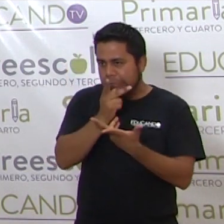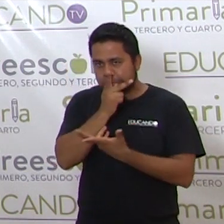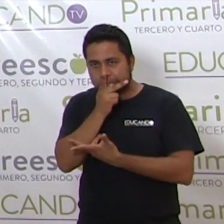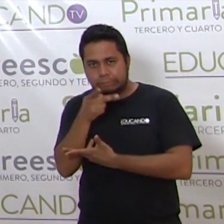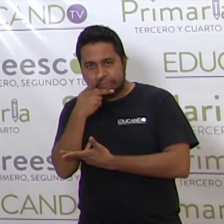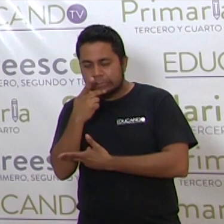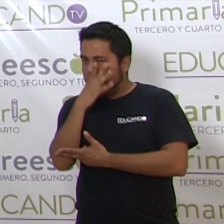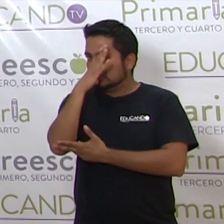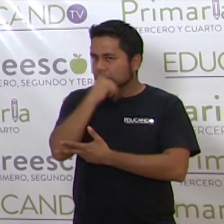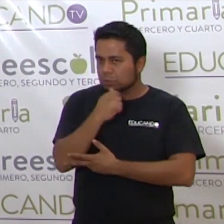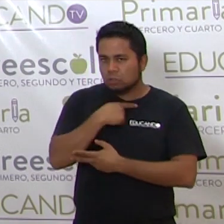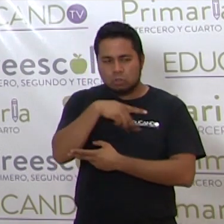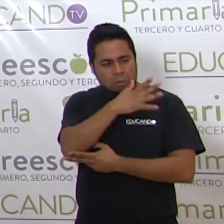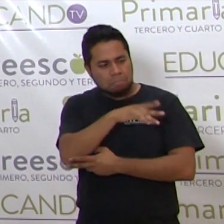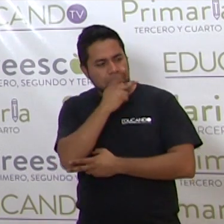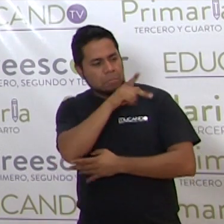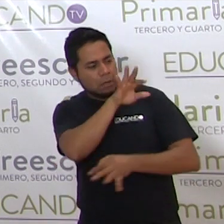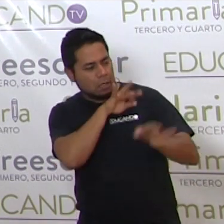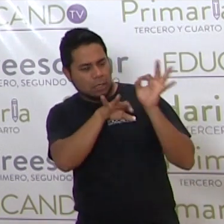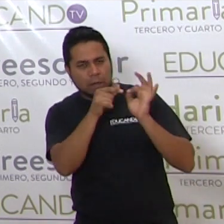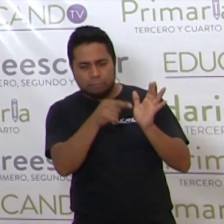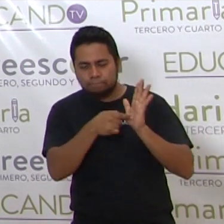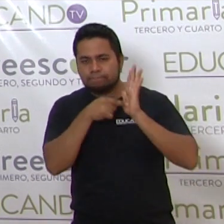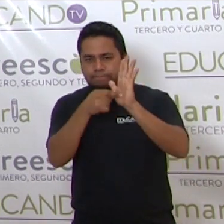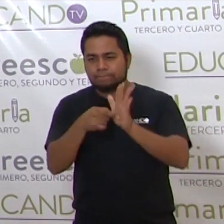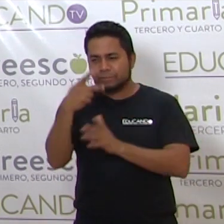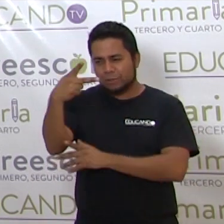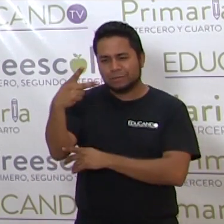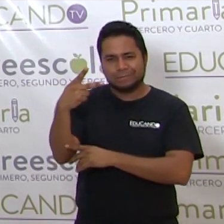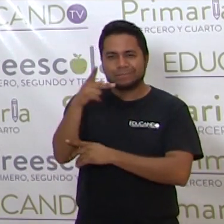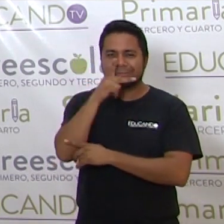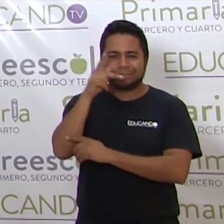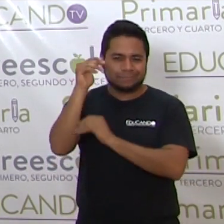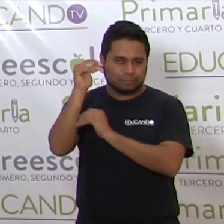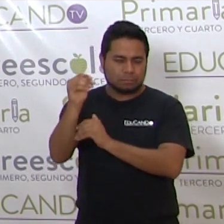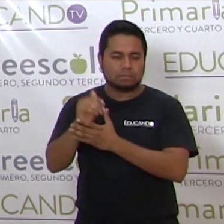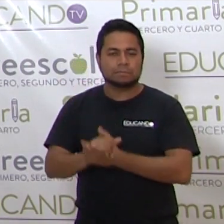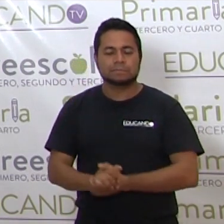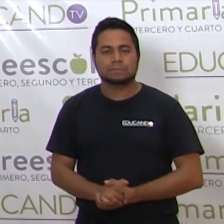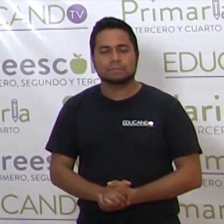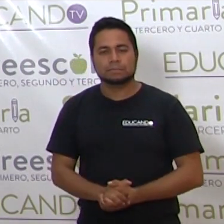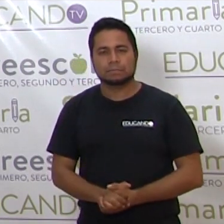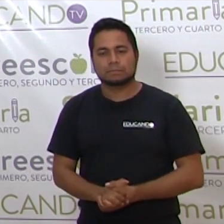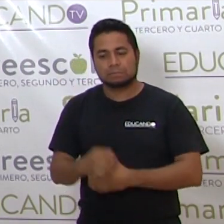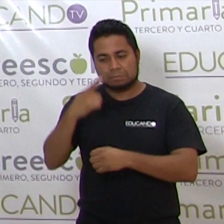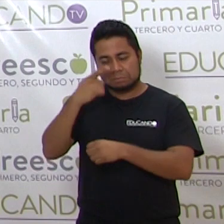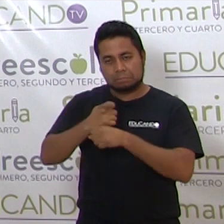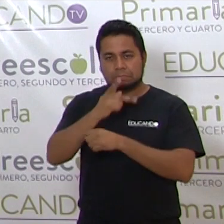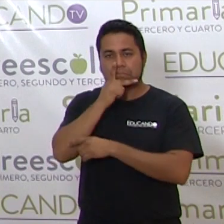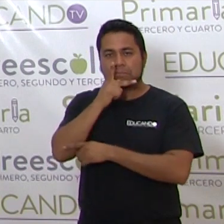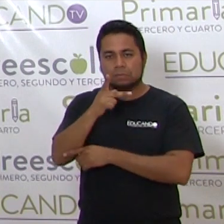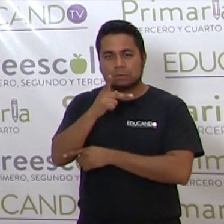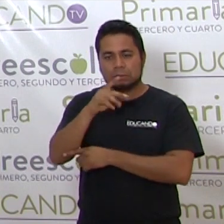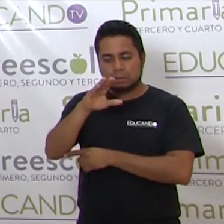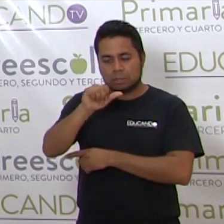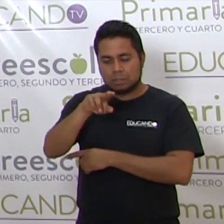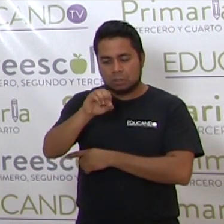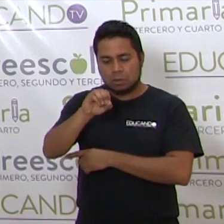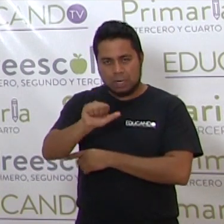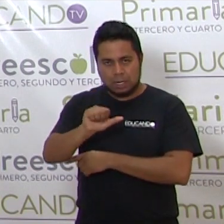y les traje algunas mejor dicho dos la primera es canoa